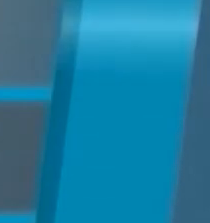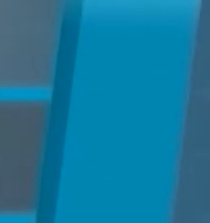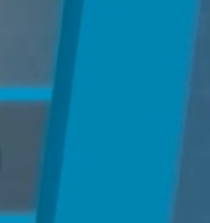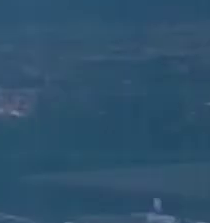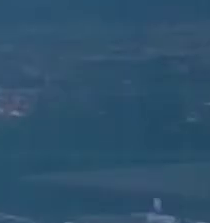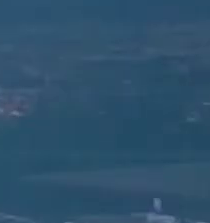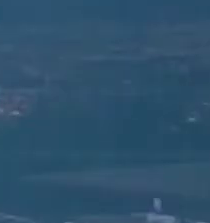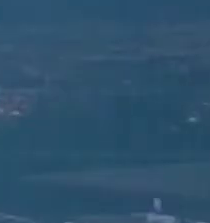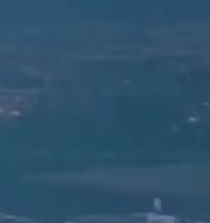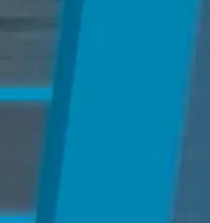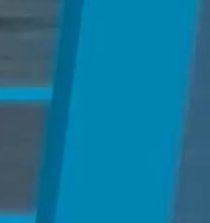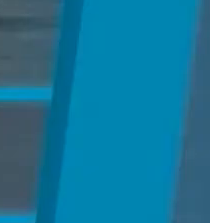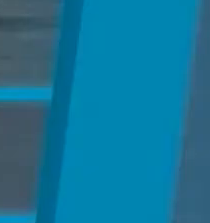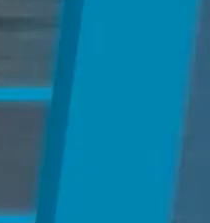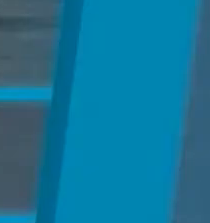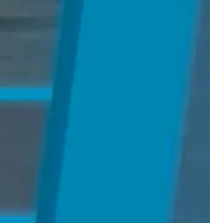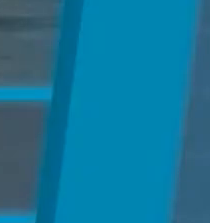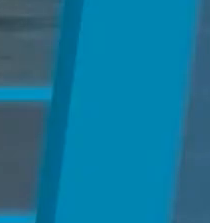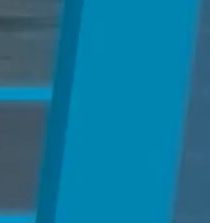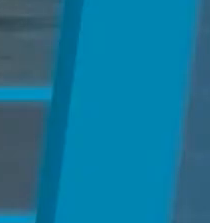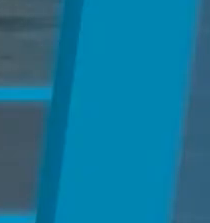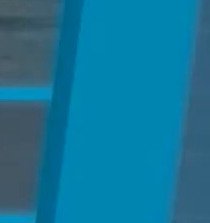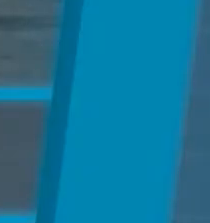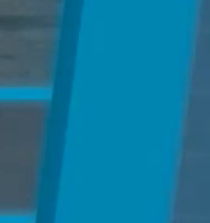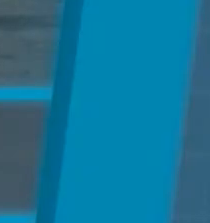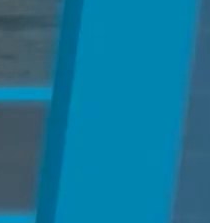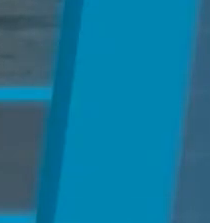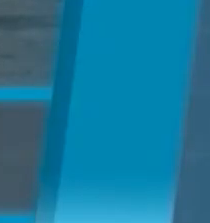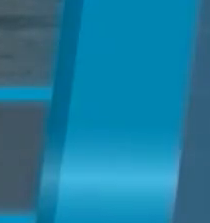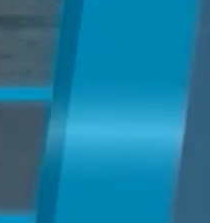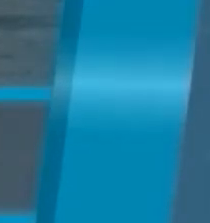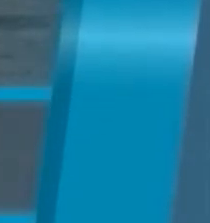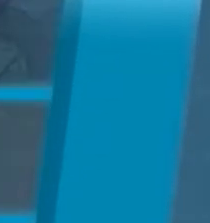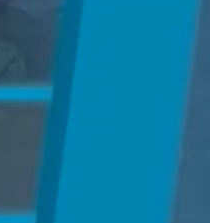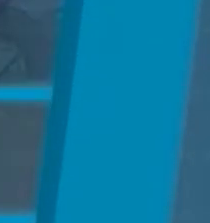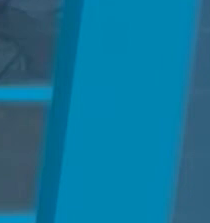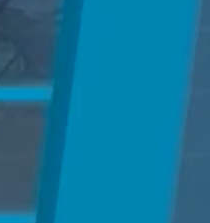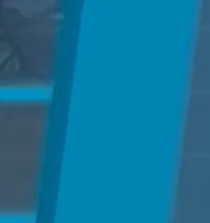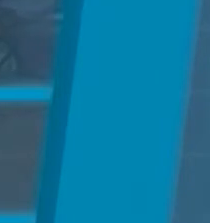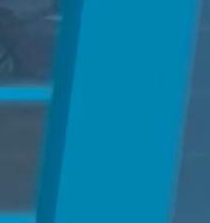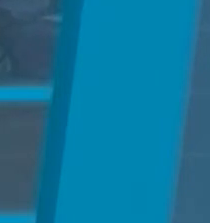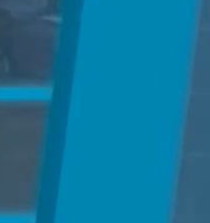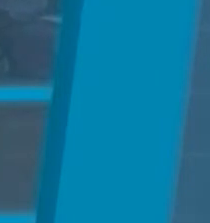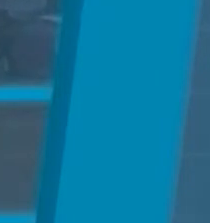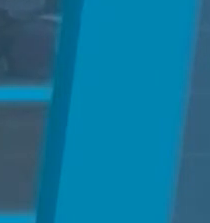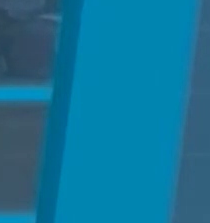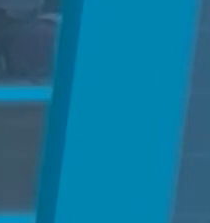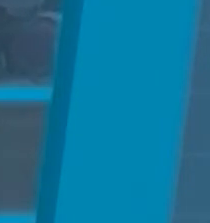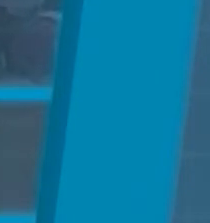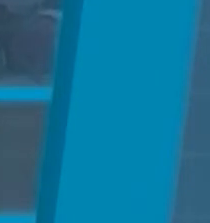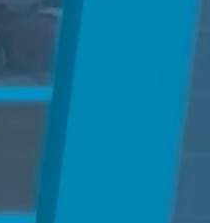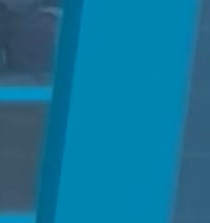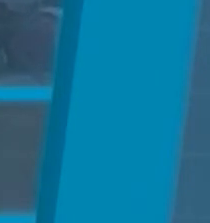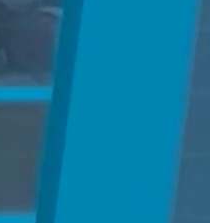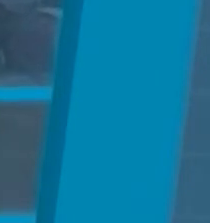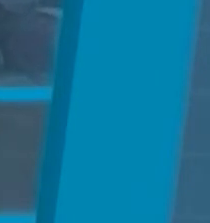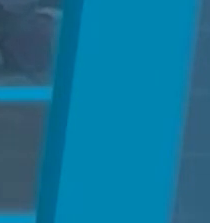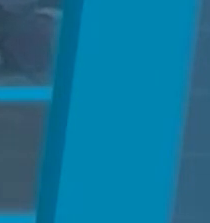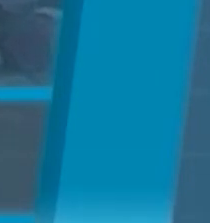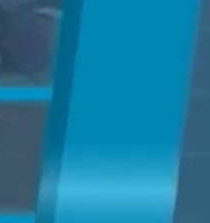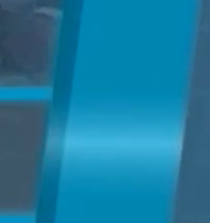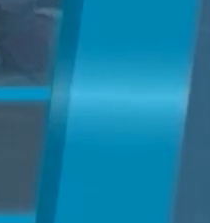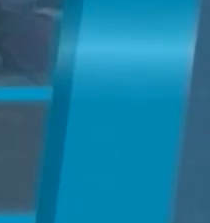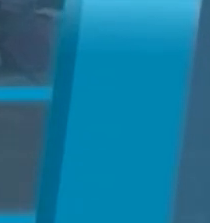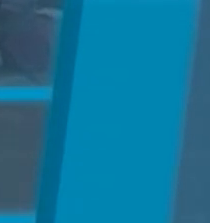básica la secretaría de salud de michoacán habilita siete módulos para la toma de muestras comí